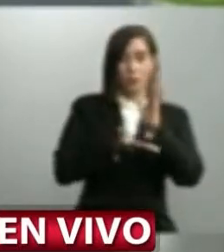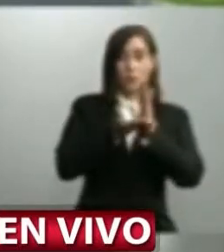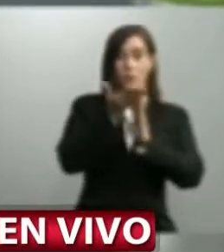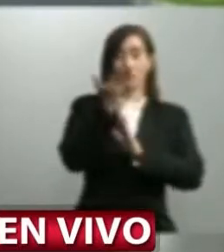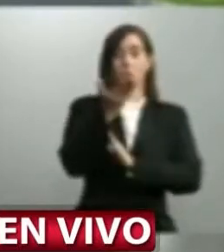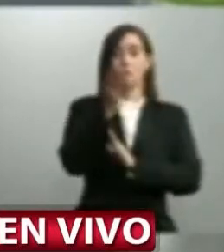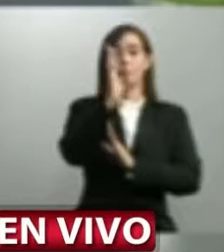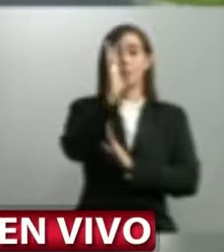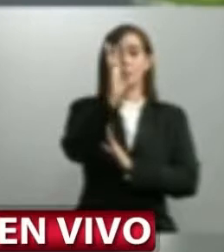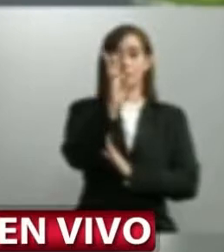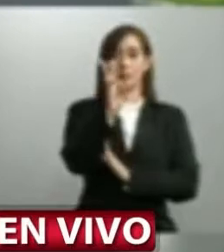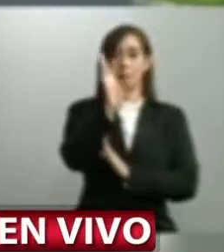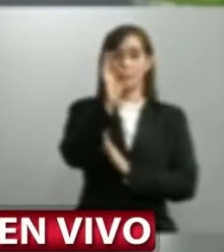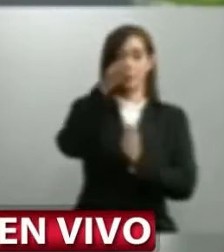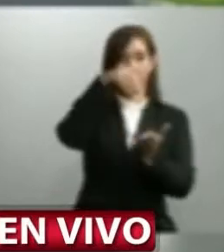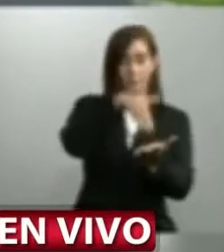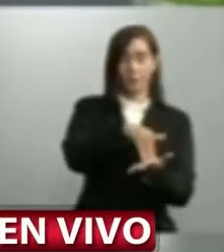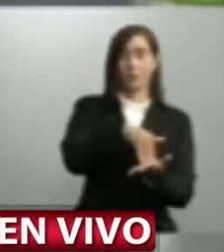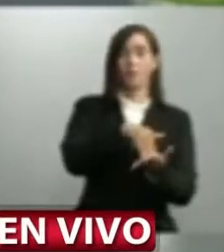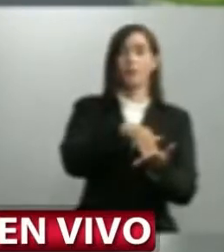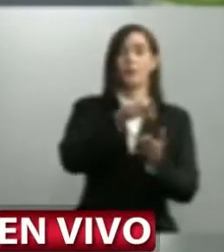a